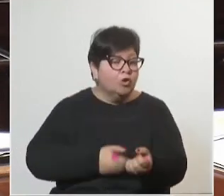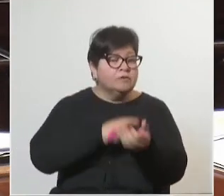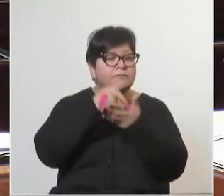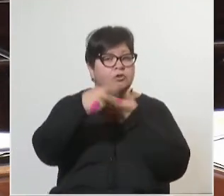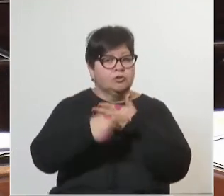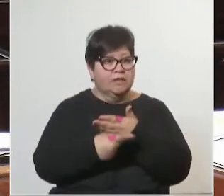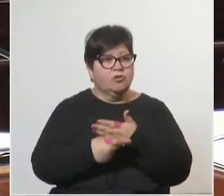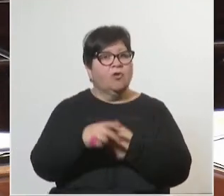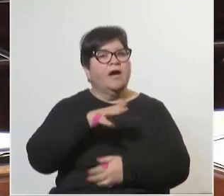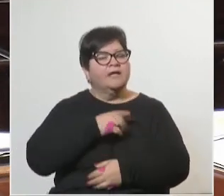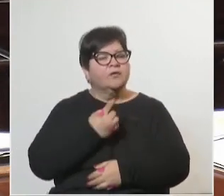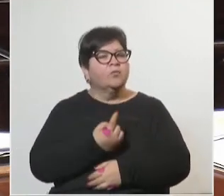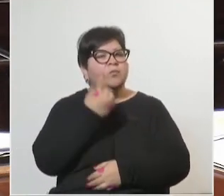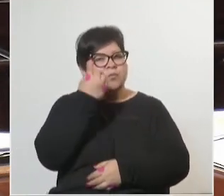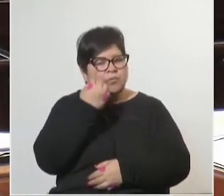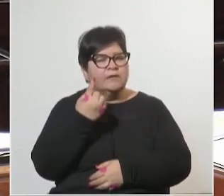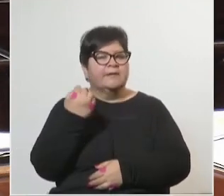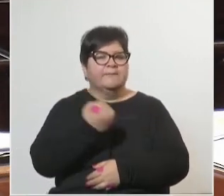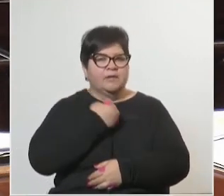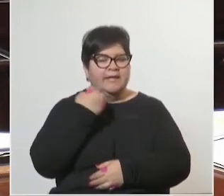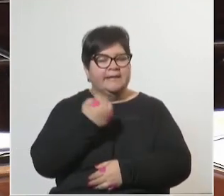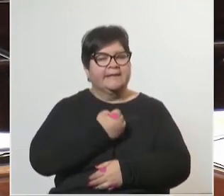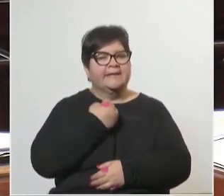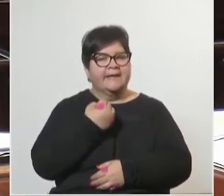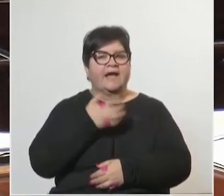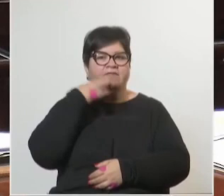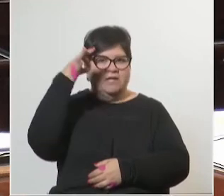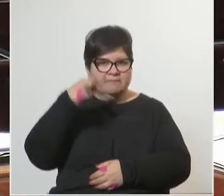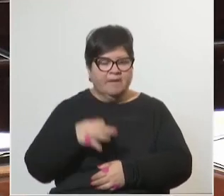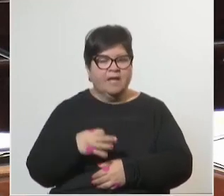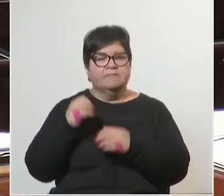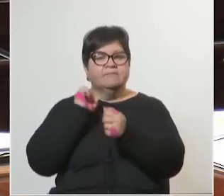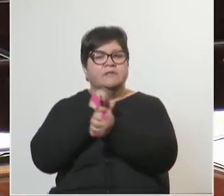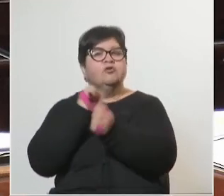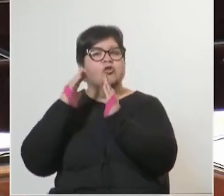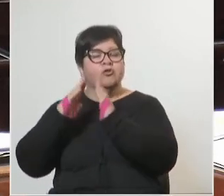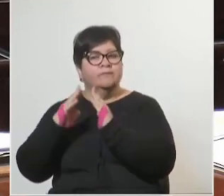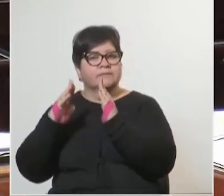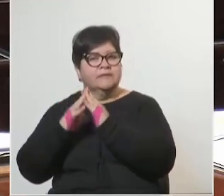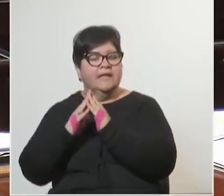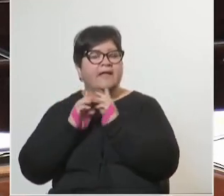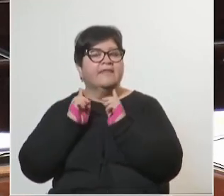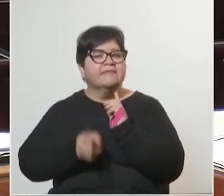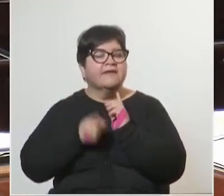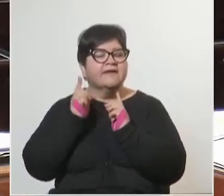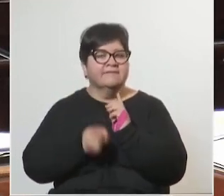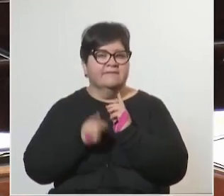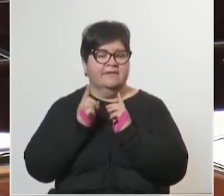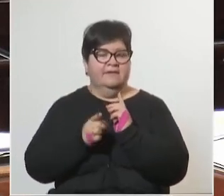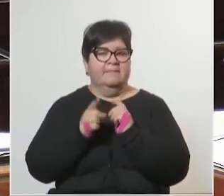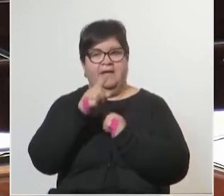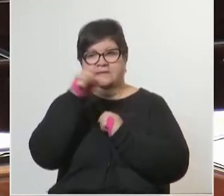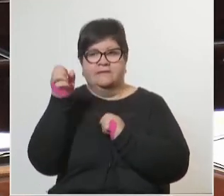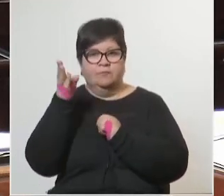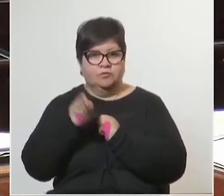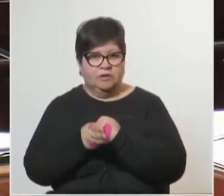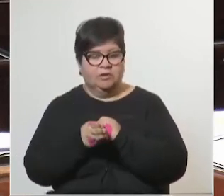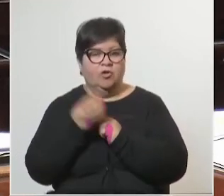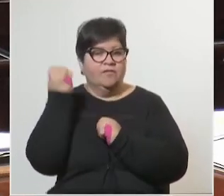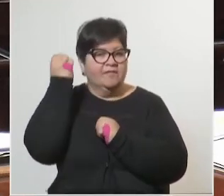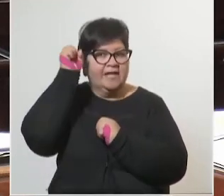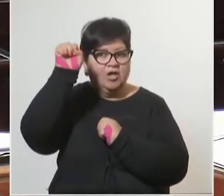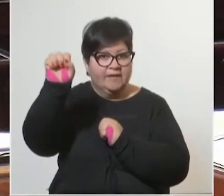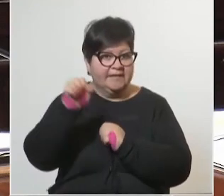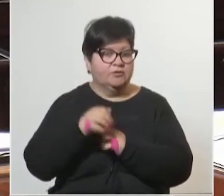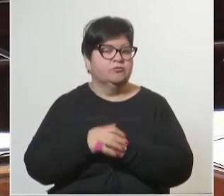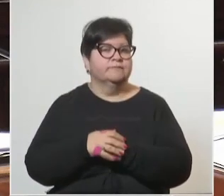hubo una bastante determinante en el sentido de afirmar la prisión domiciliaria debiera ser para el 100% de los delitos,